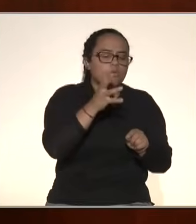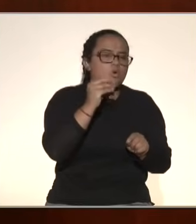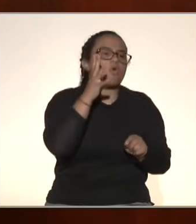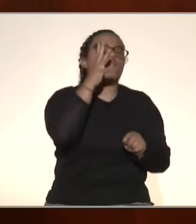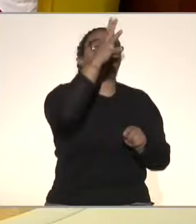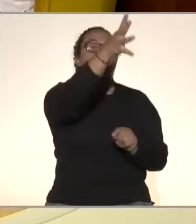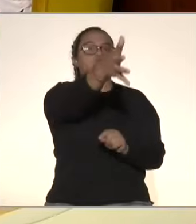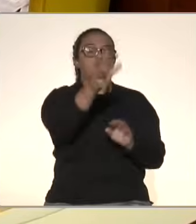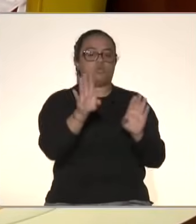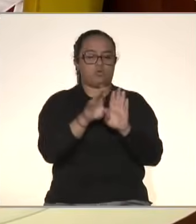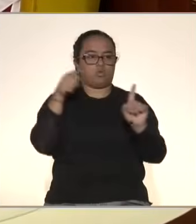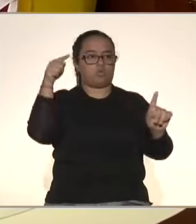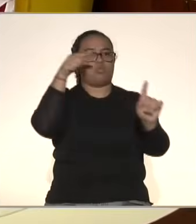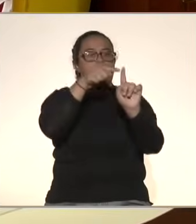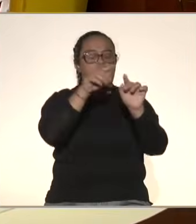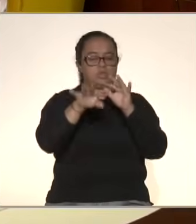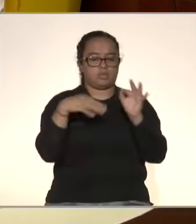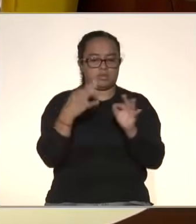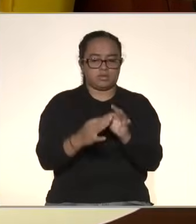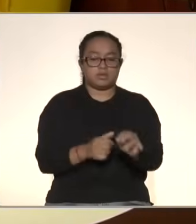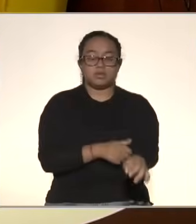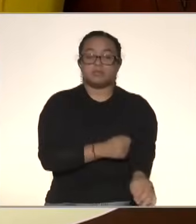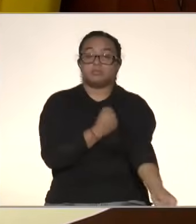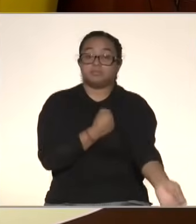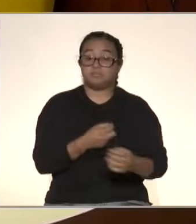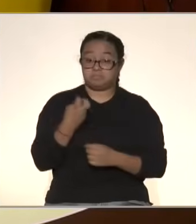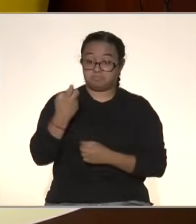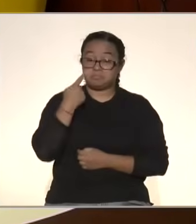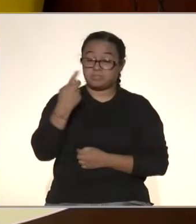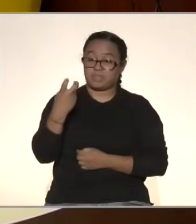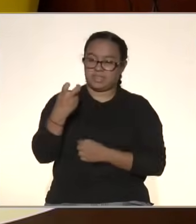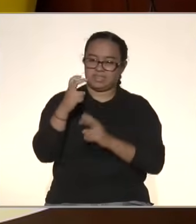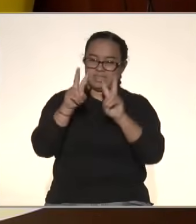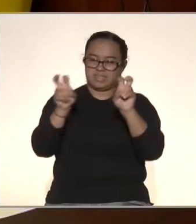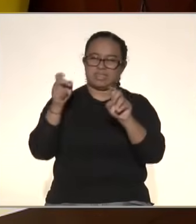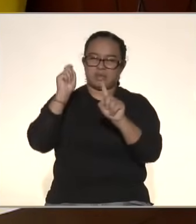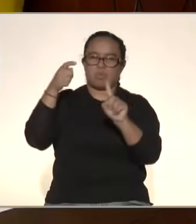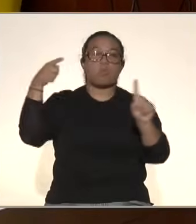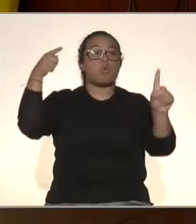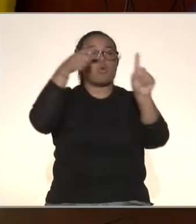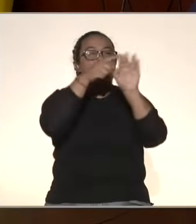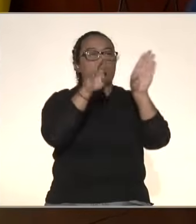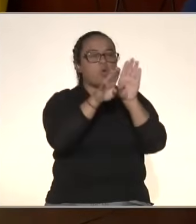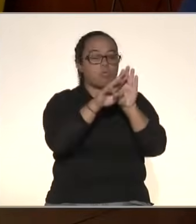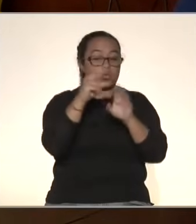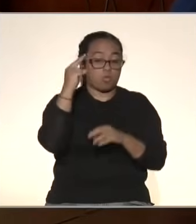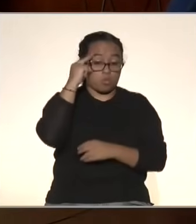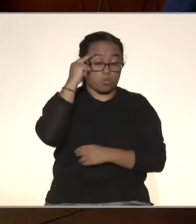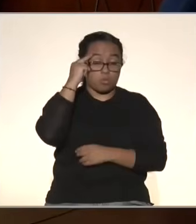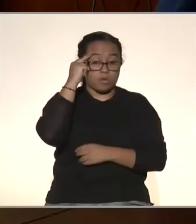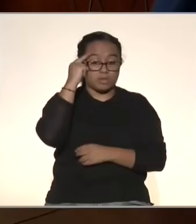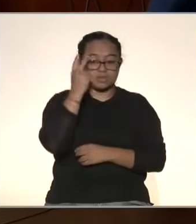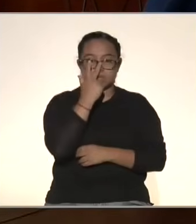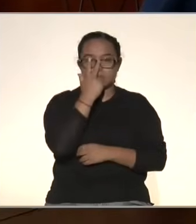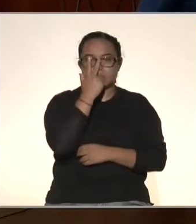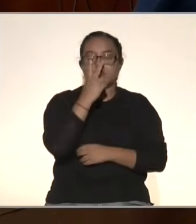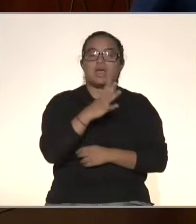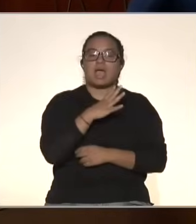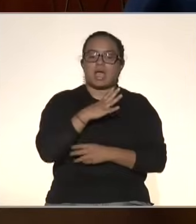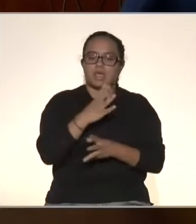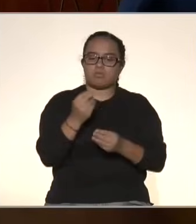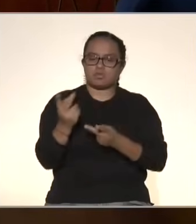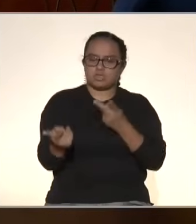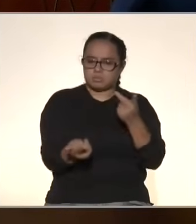Claro, importantísimo. Sí. Y fíjate, Adelante. Cris, que Claro. el tema de los propósitos, los deseos y las uvas soltó varias preguntas,